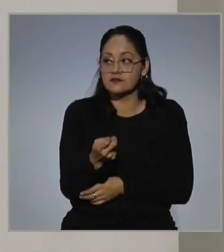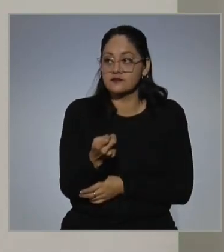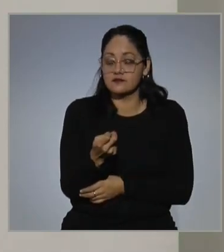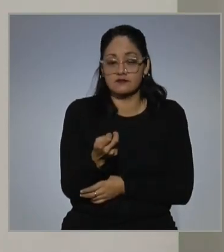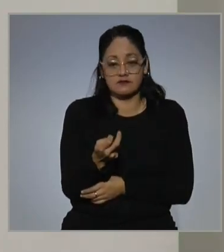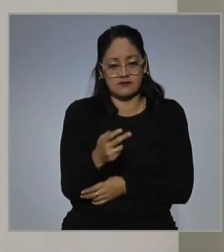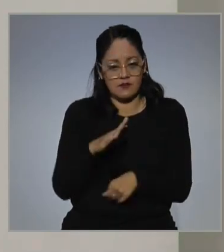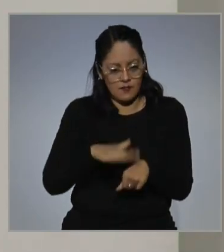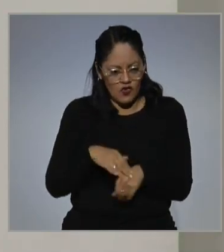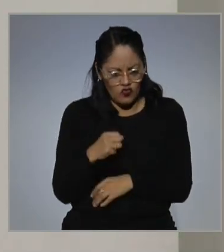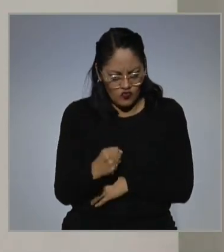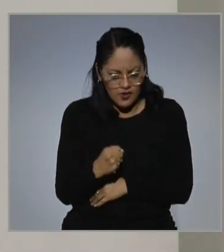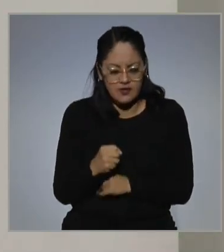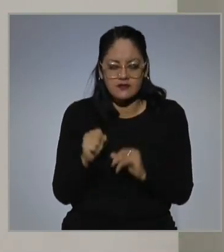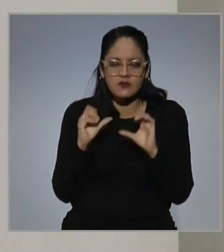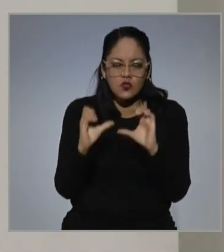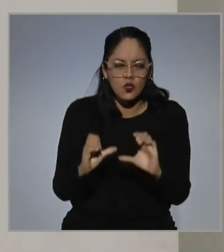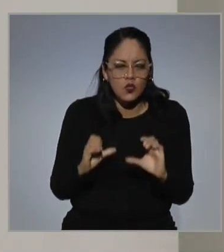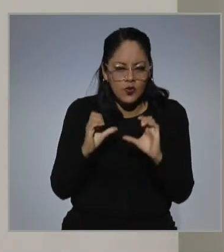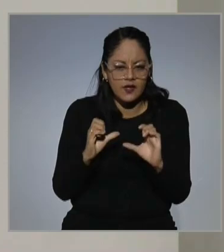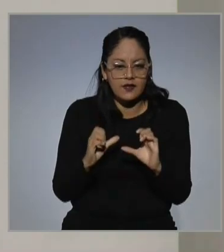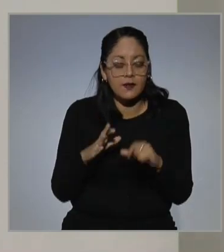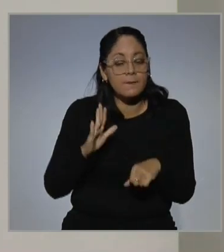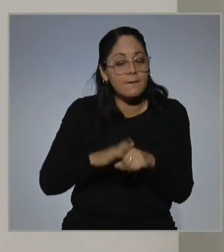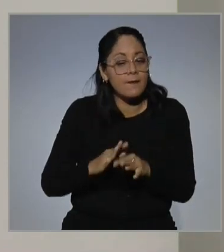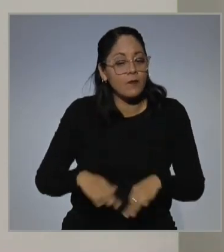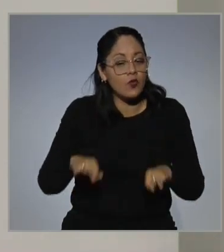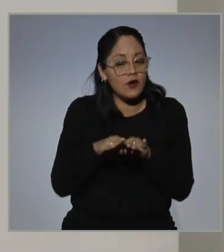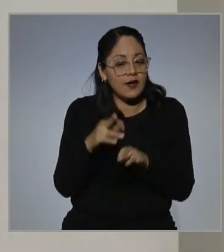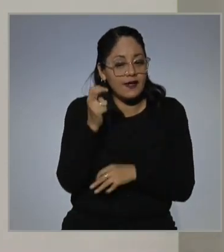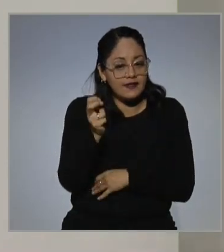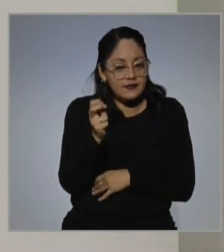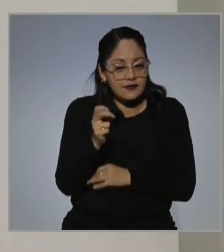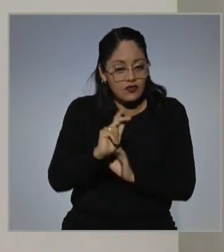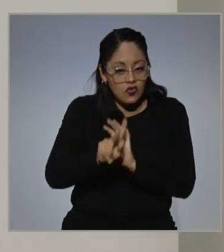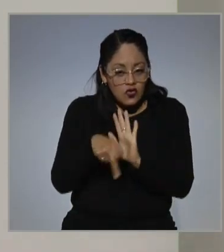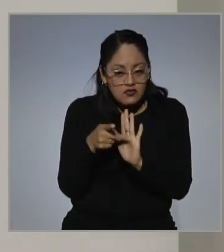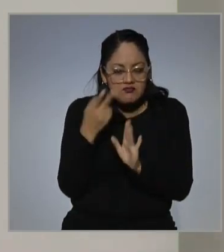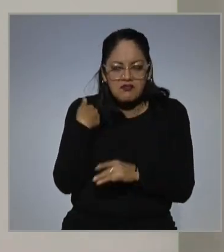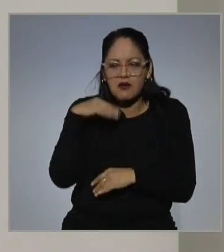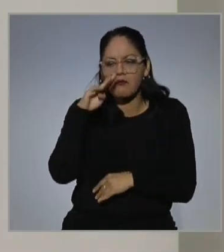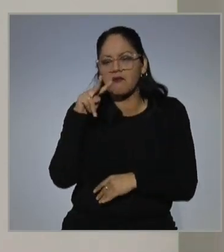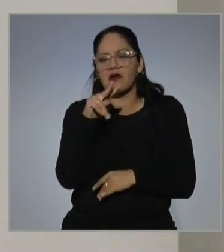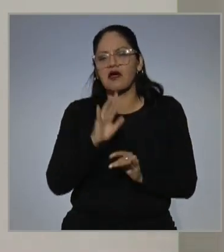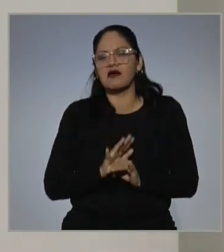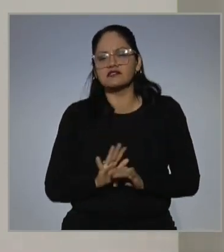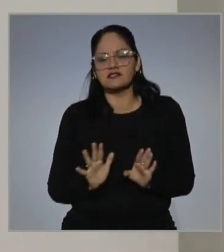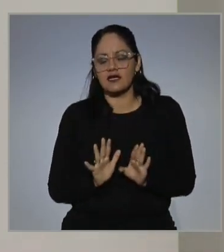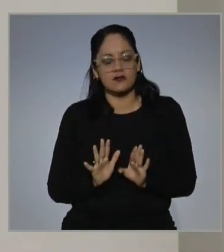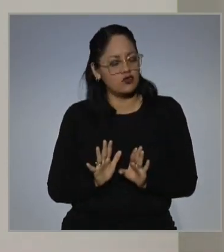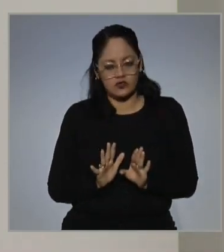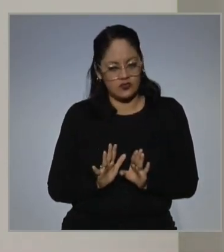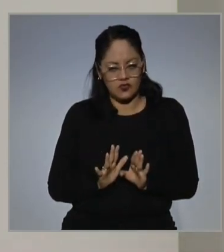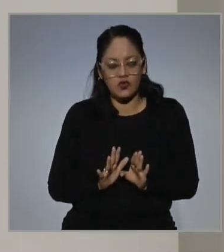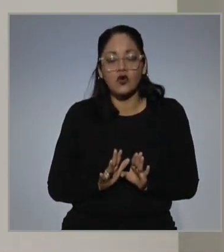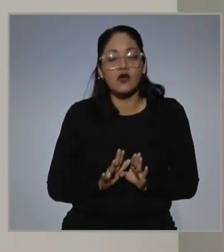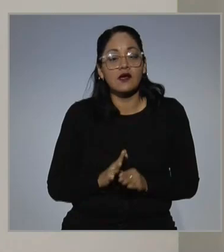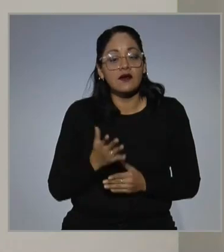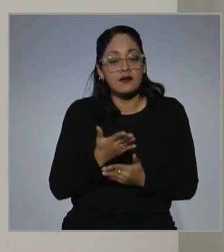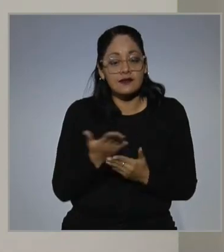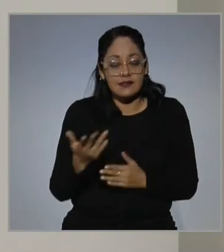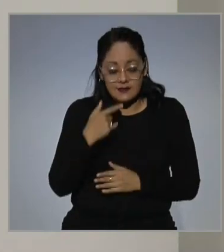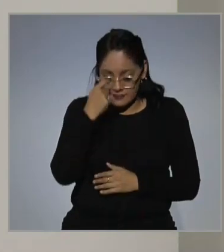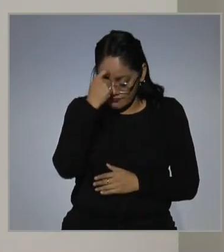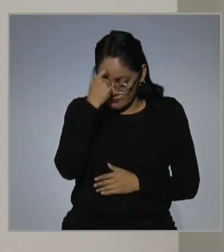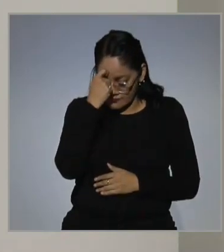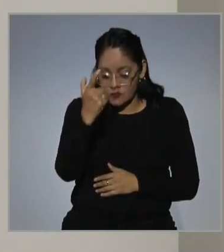que potenciarla, que cuidarla y sobre todo esto, no volverlo un espectáculo, porque no lo es. Es una